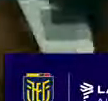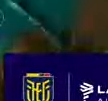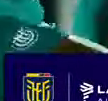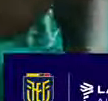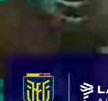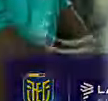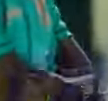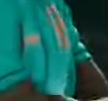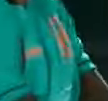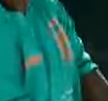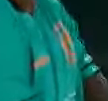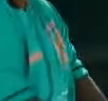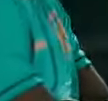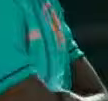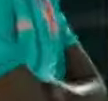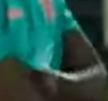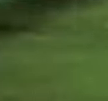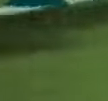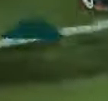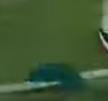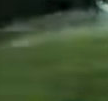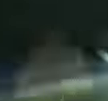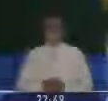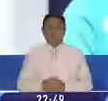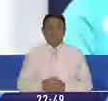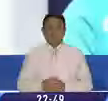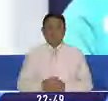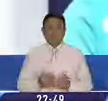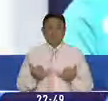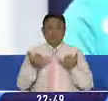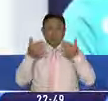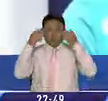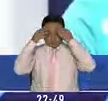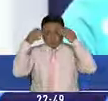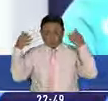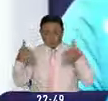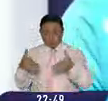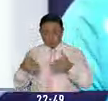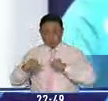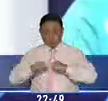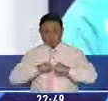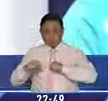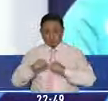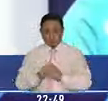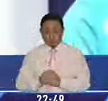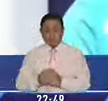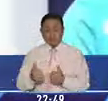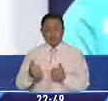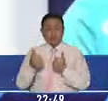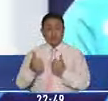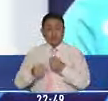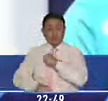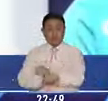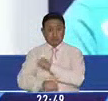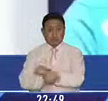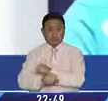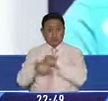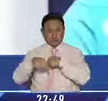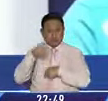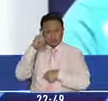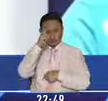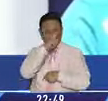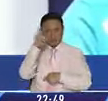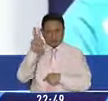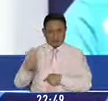cancha. Hoy estamos enfocados en trabajar y a entender que tenemos que hacer un gran partido, que sin duda va a ser otro partido muy duro el día